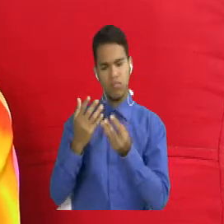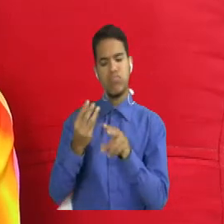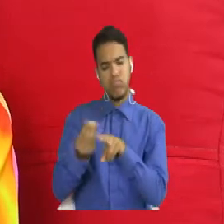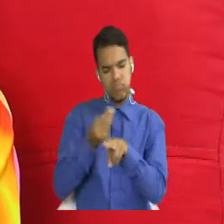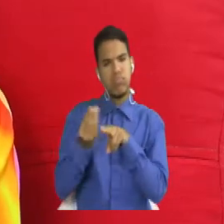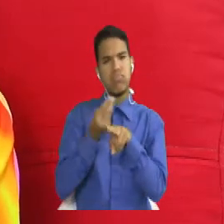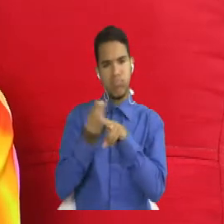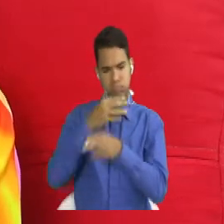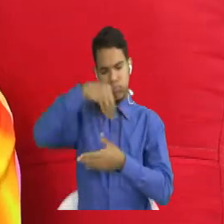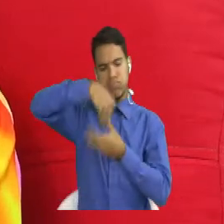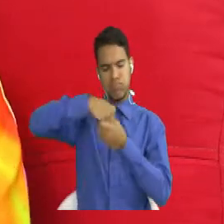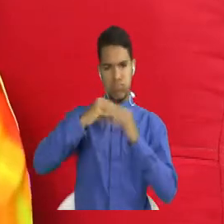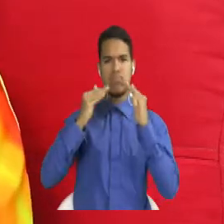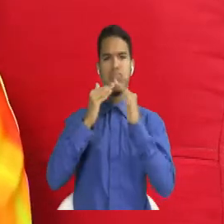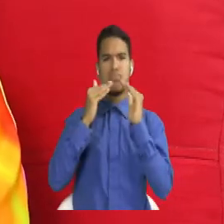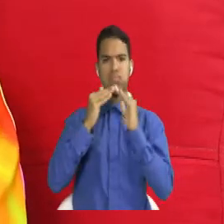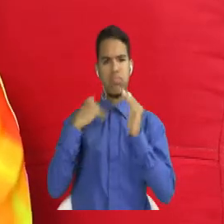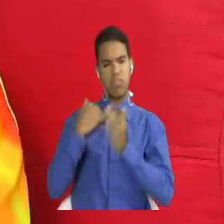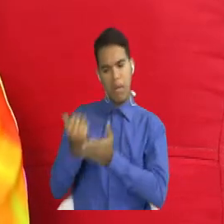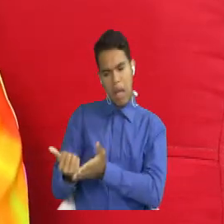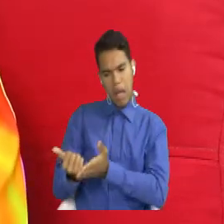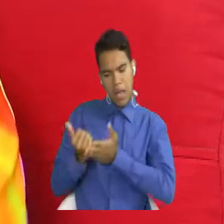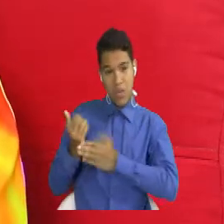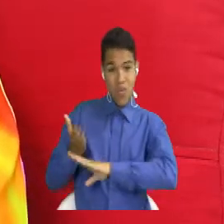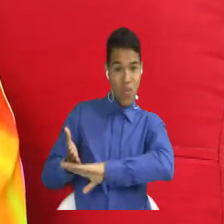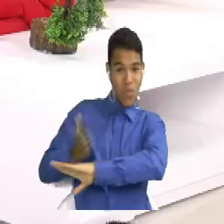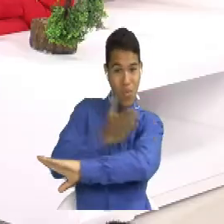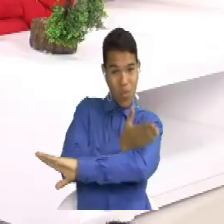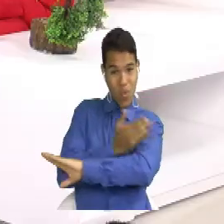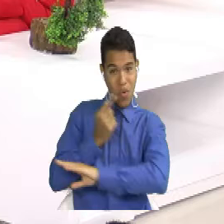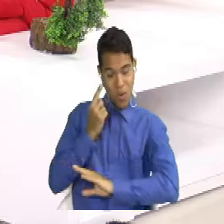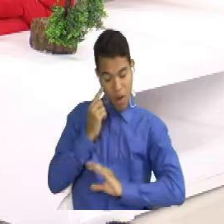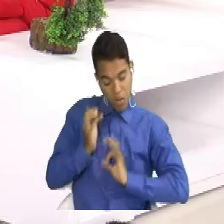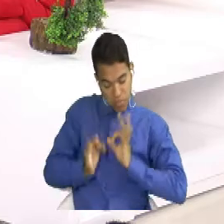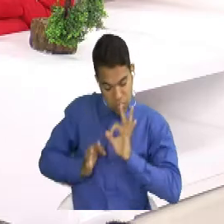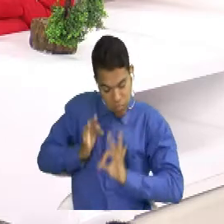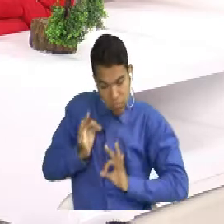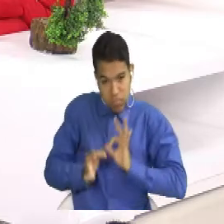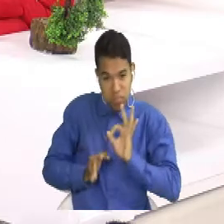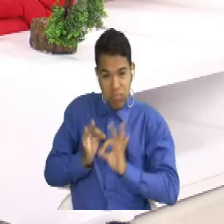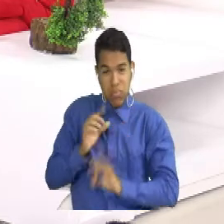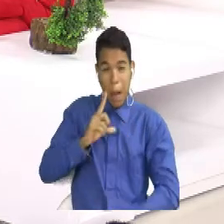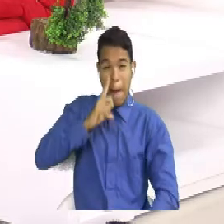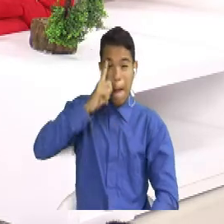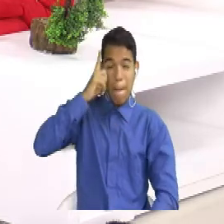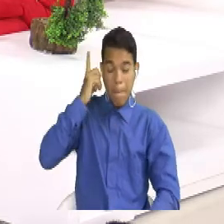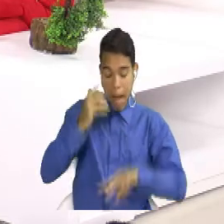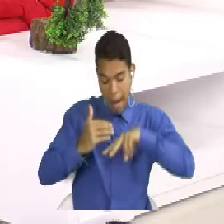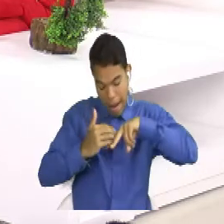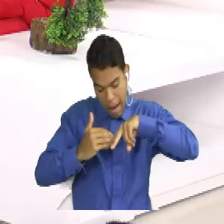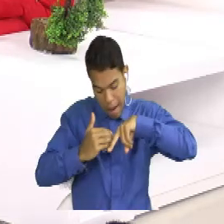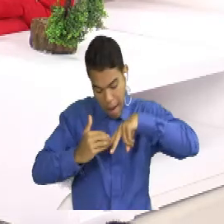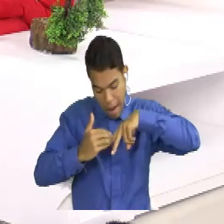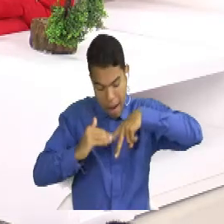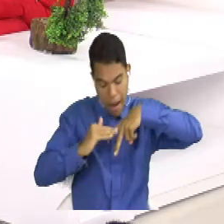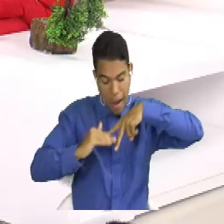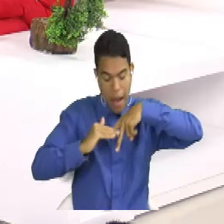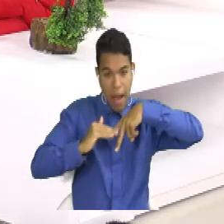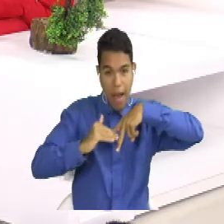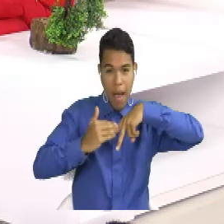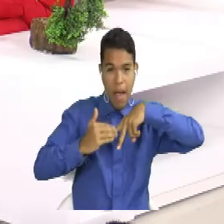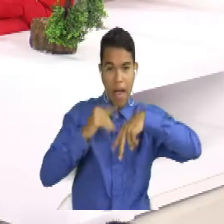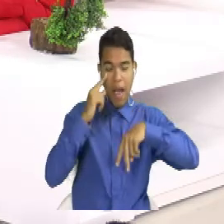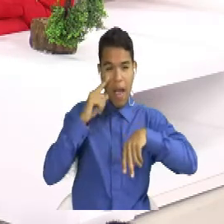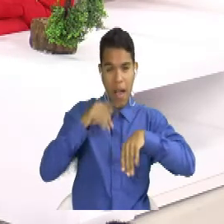ayudar muchísimo después de, obviamente, una previa preparación de blanqueamiento y evitar de ahí en adelante la